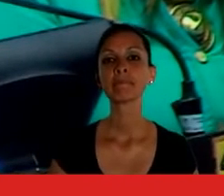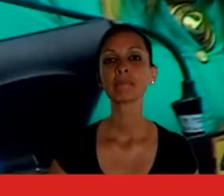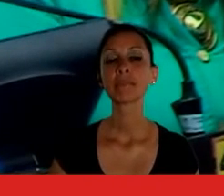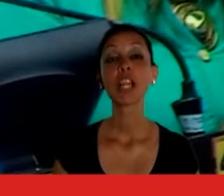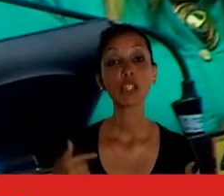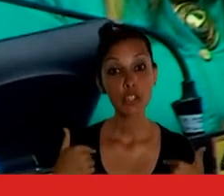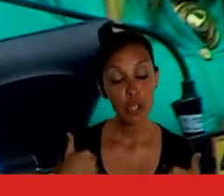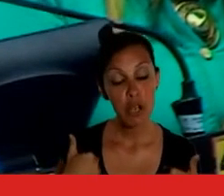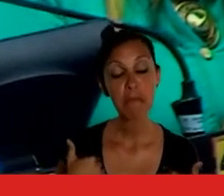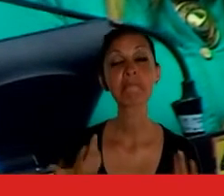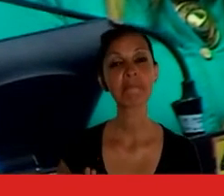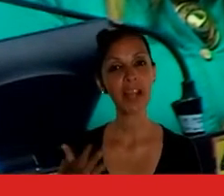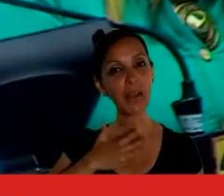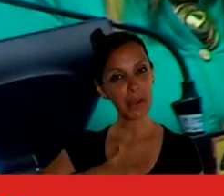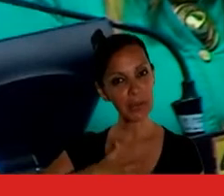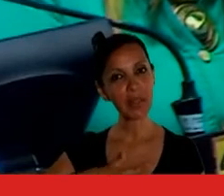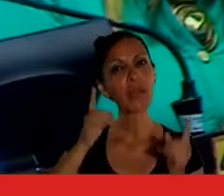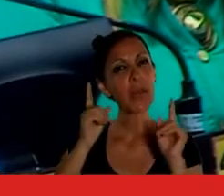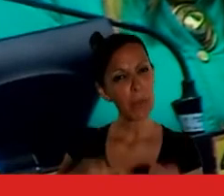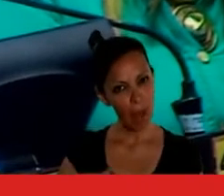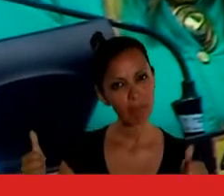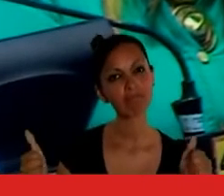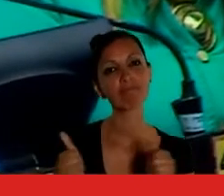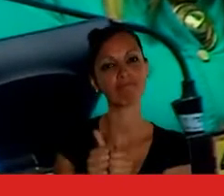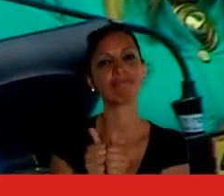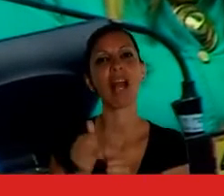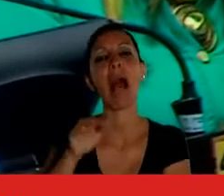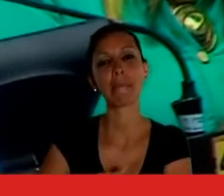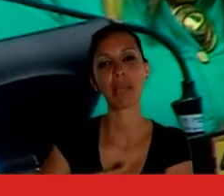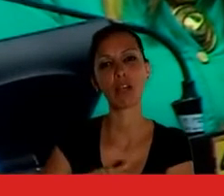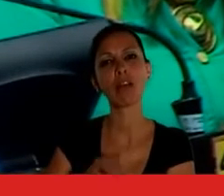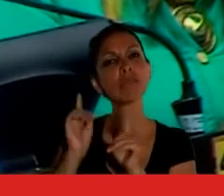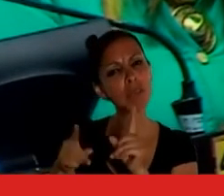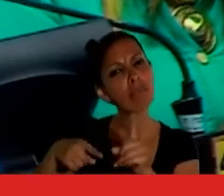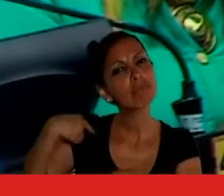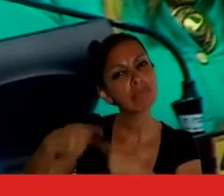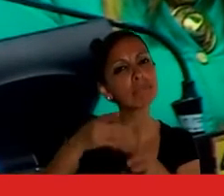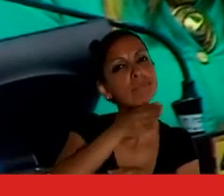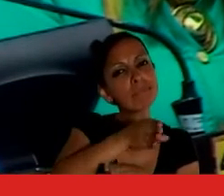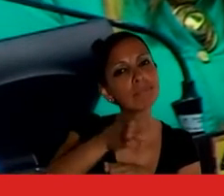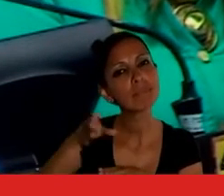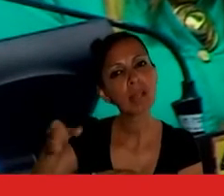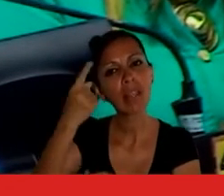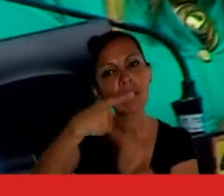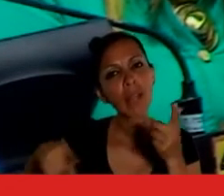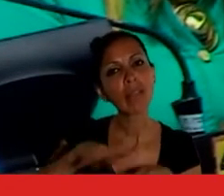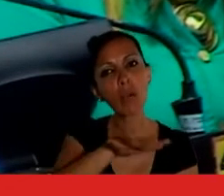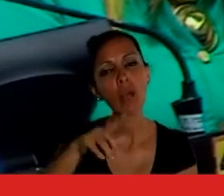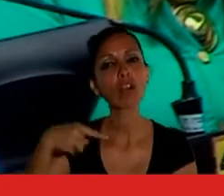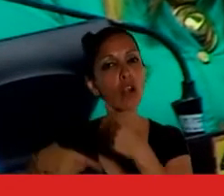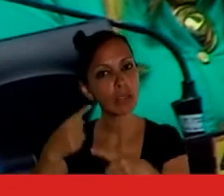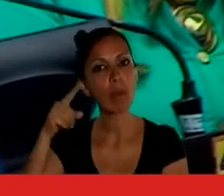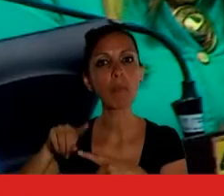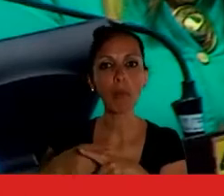yo, contento, voy a seguir al lado de mi amigo. Vamos a caminar la provincia de Buenos Aires, vamos a seguir haciendo política,